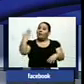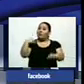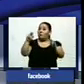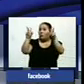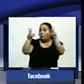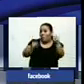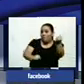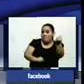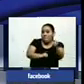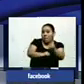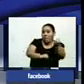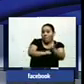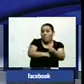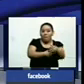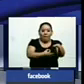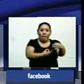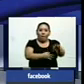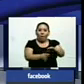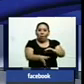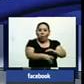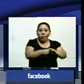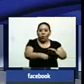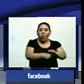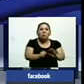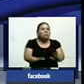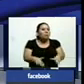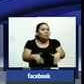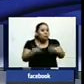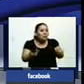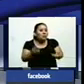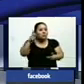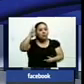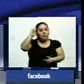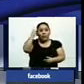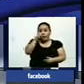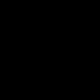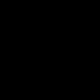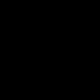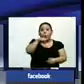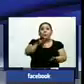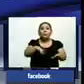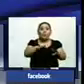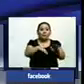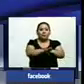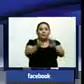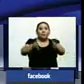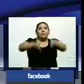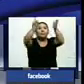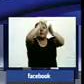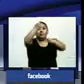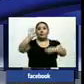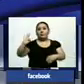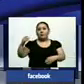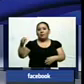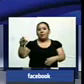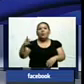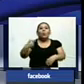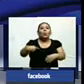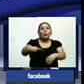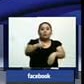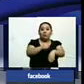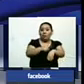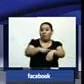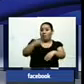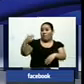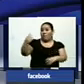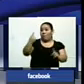colaborado para que se desvanecieran documentos que evidenciaban corrupción al interior de la Fiscalía de la República durante el